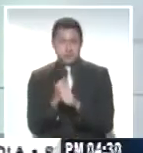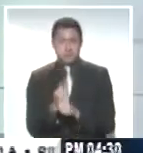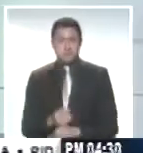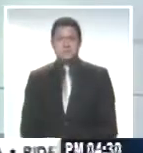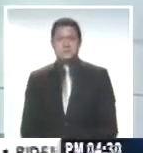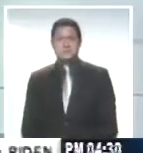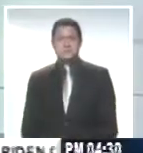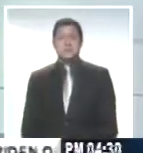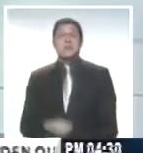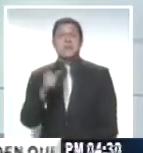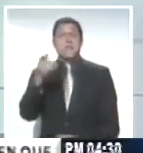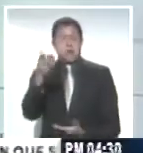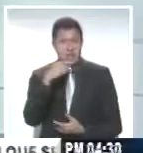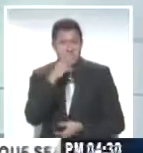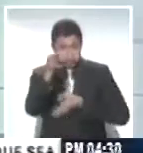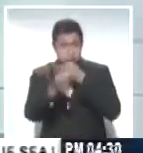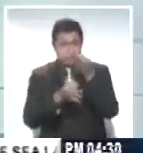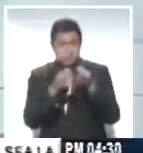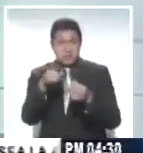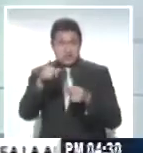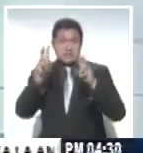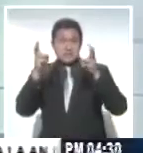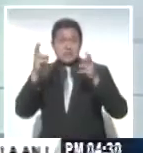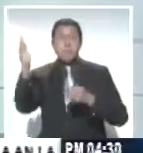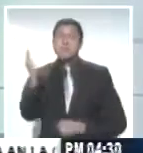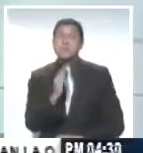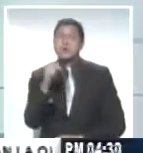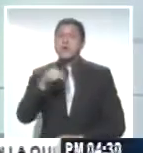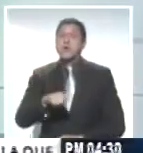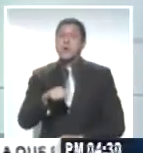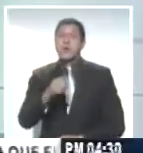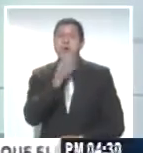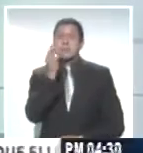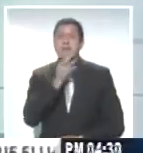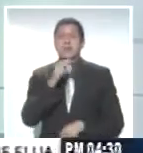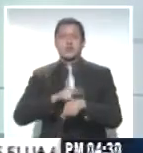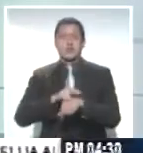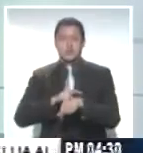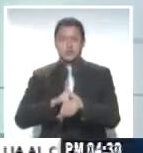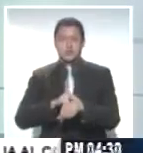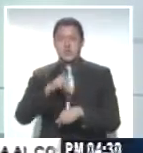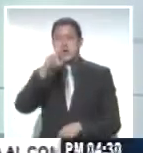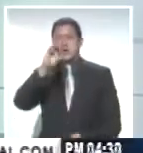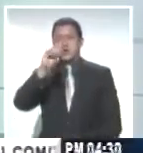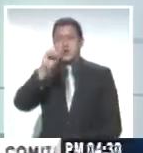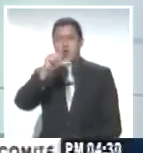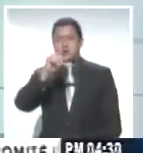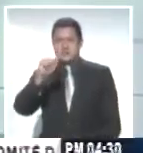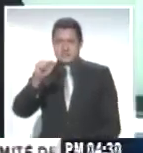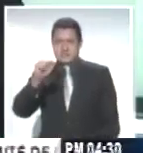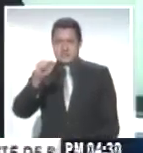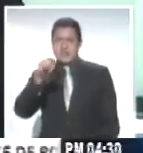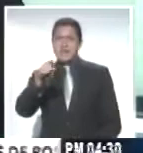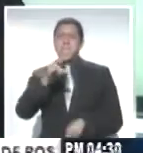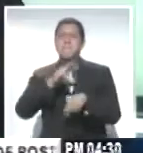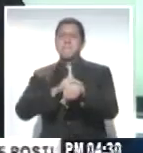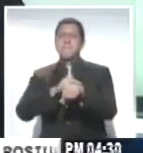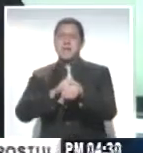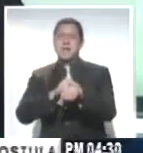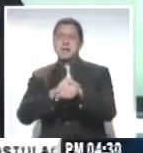ocupacionales. Y justamente para hablar de este tema nos acompaña la tarde de hoy la doctora Rosa Torrealba,